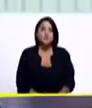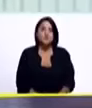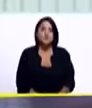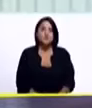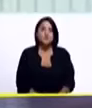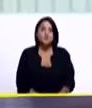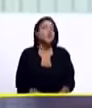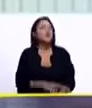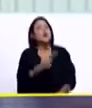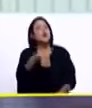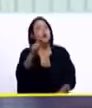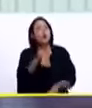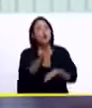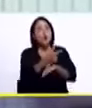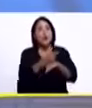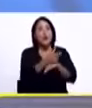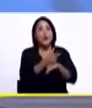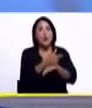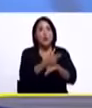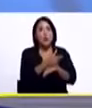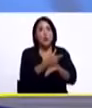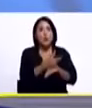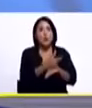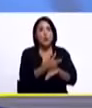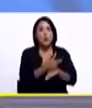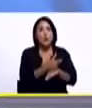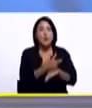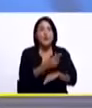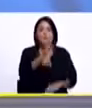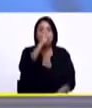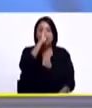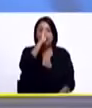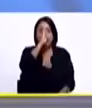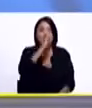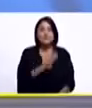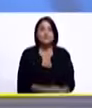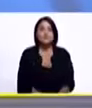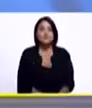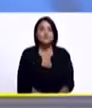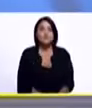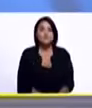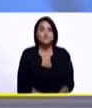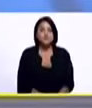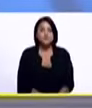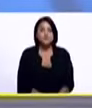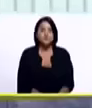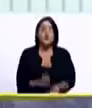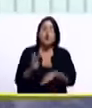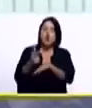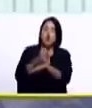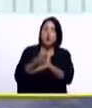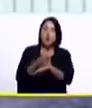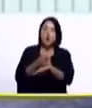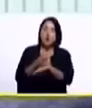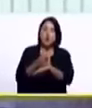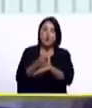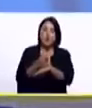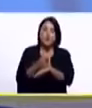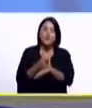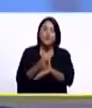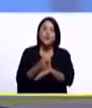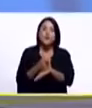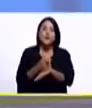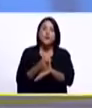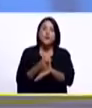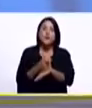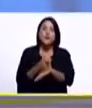el gobernador del estado Barinas, Sergio Garrido, El gobernador Manuel Rosales habló por teléfono